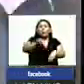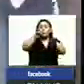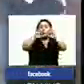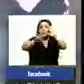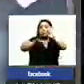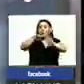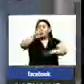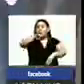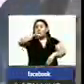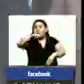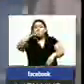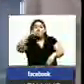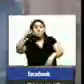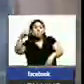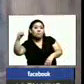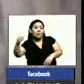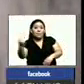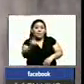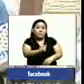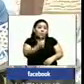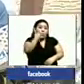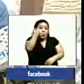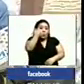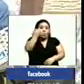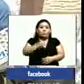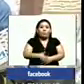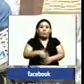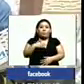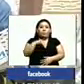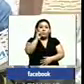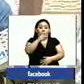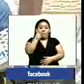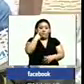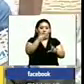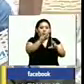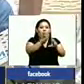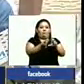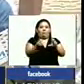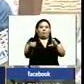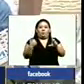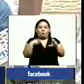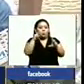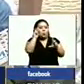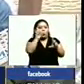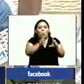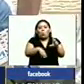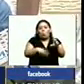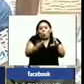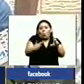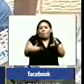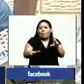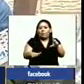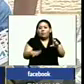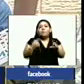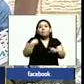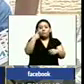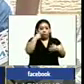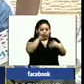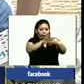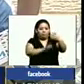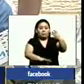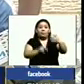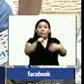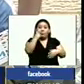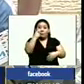19,000 embarazos en menores de edad. Cuando uno ve los números, no se pueden ver así números fríos. Sabemos que estos